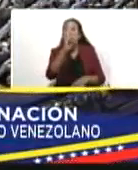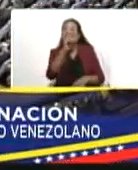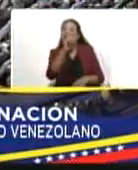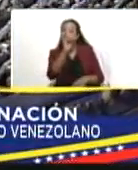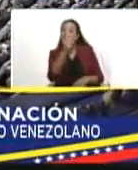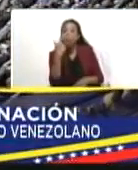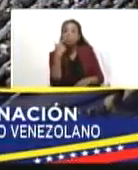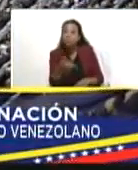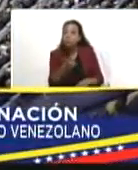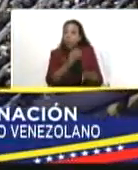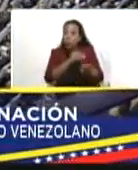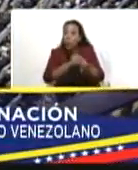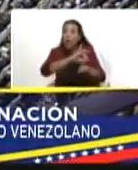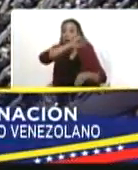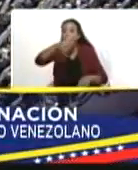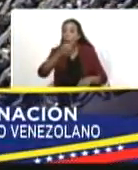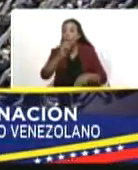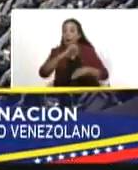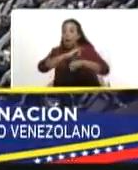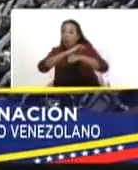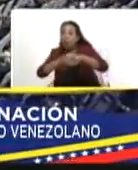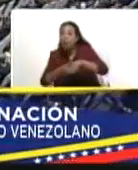Infante Jorge